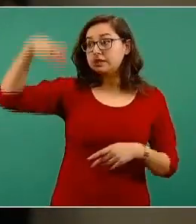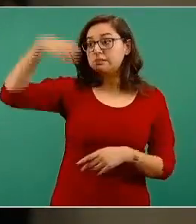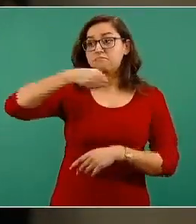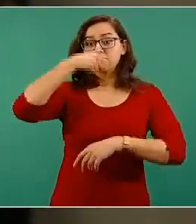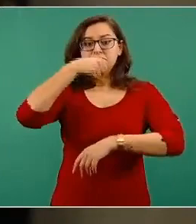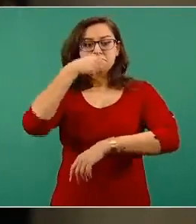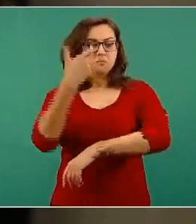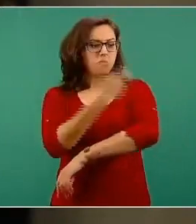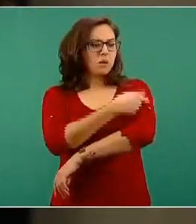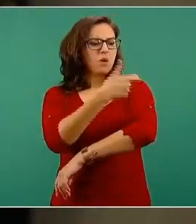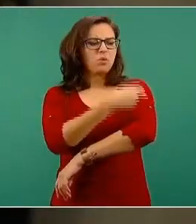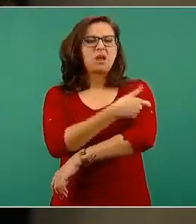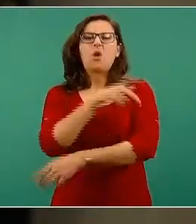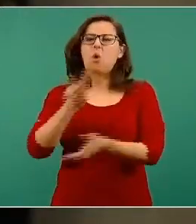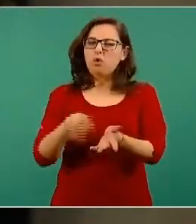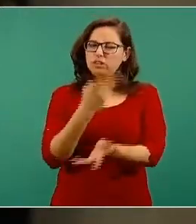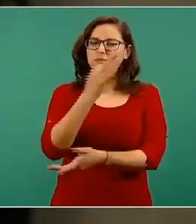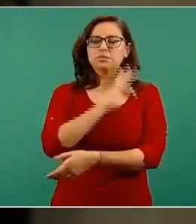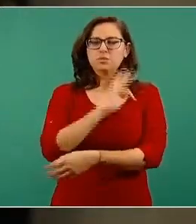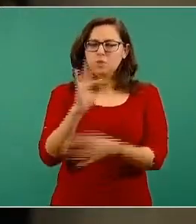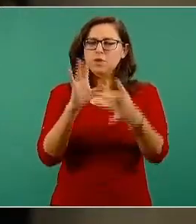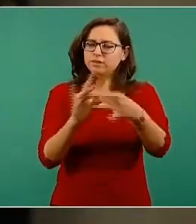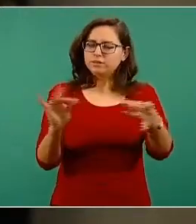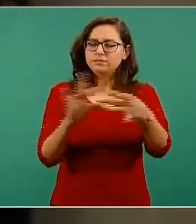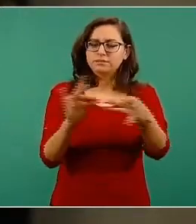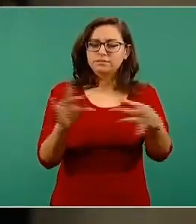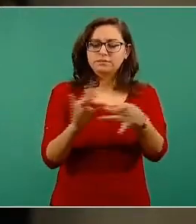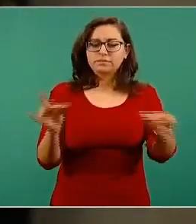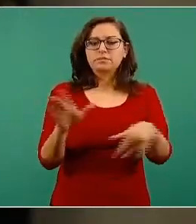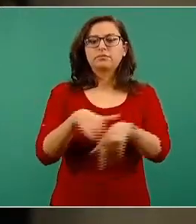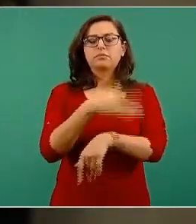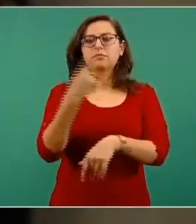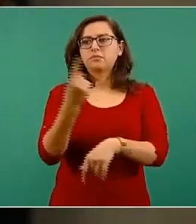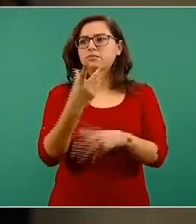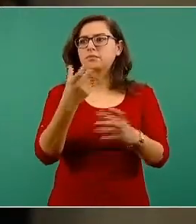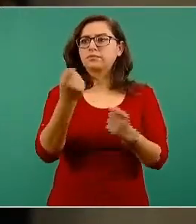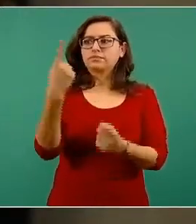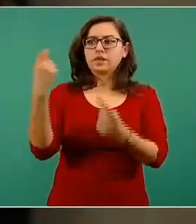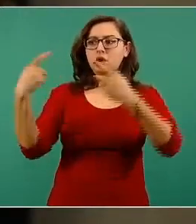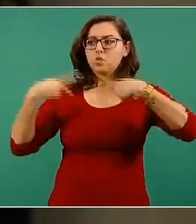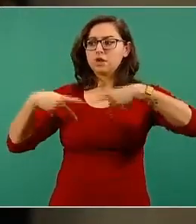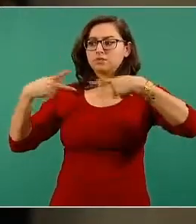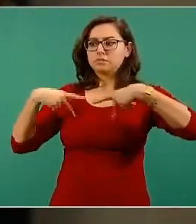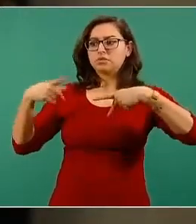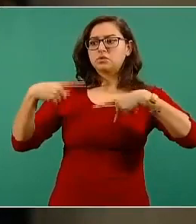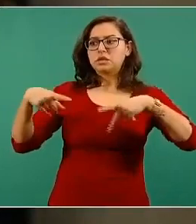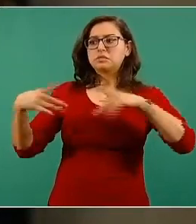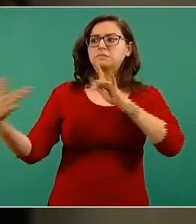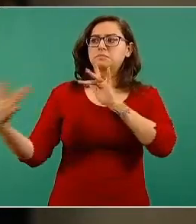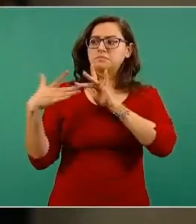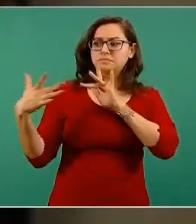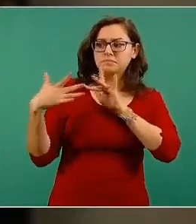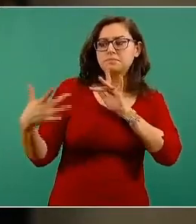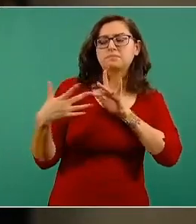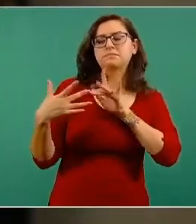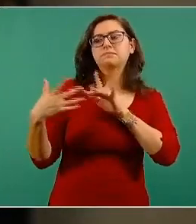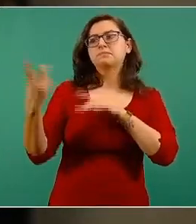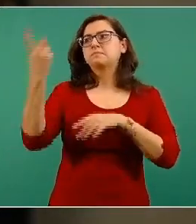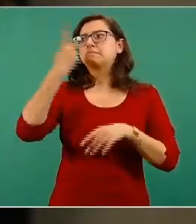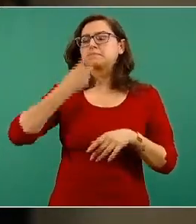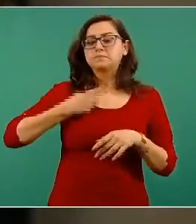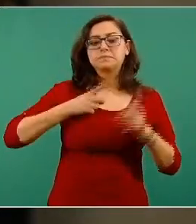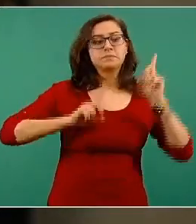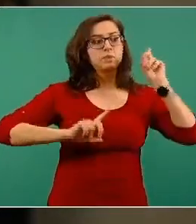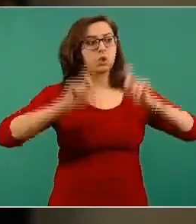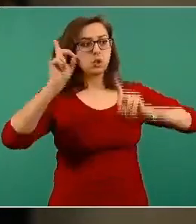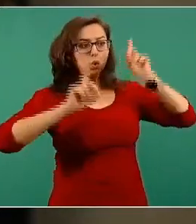Varios suscriptores queridos en mi canal me han comentado dudas, que igual muchas